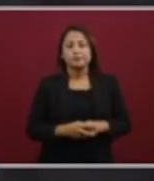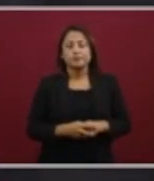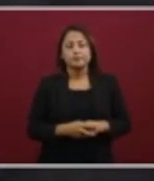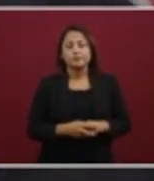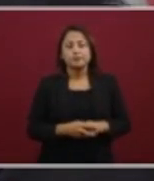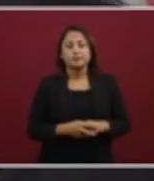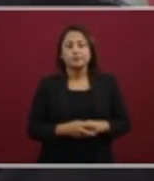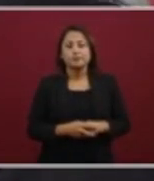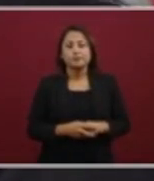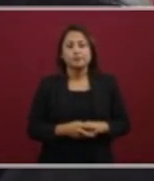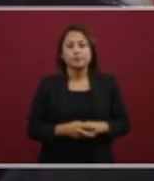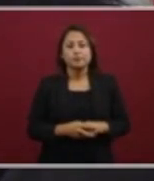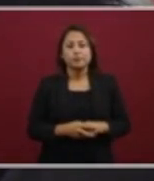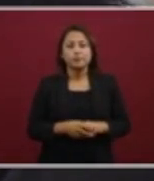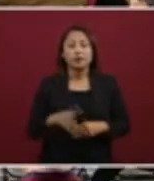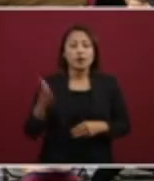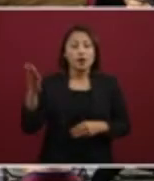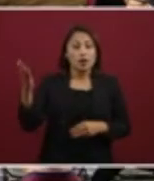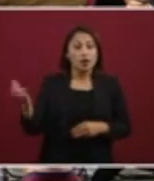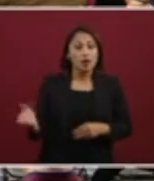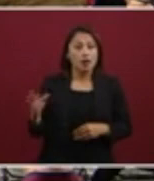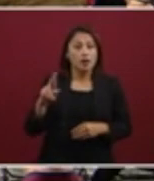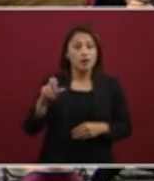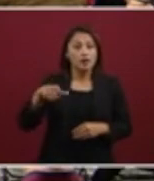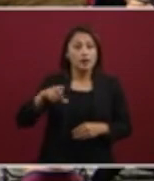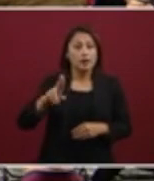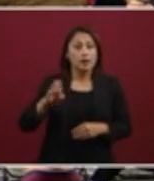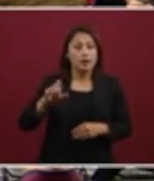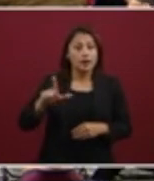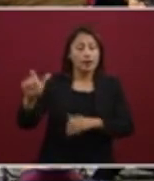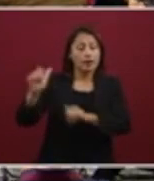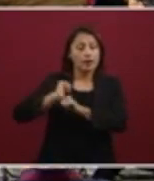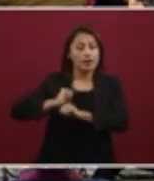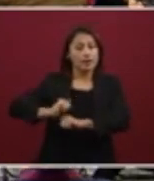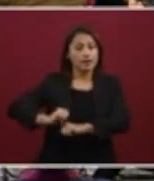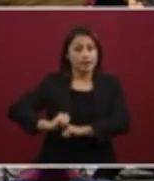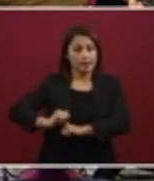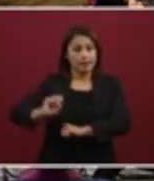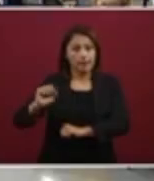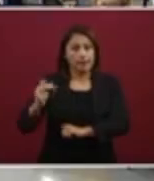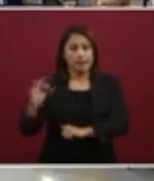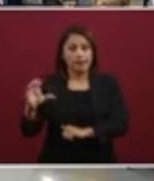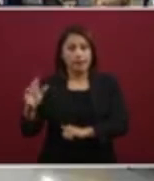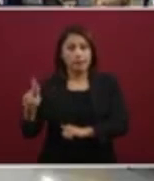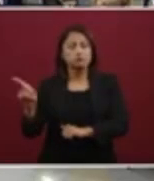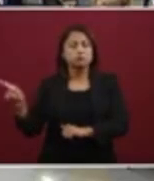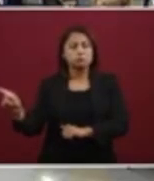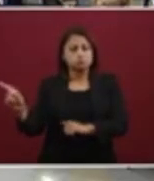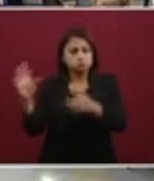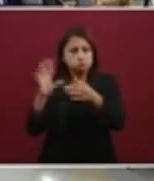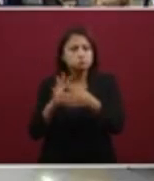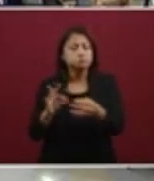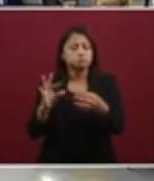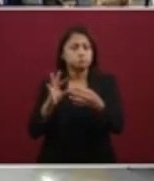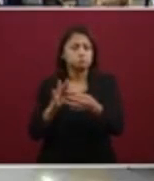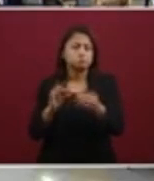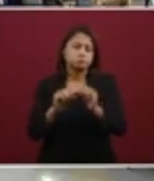Que Raquel les informe sobre todo el plan de